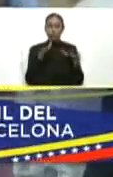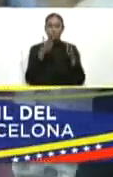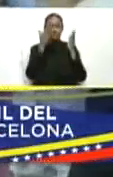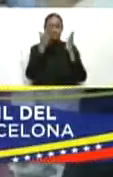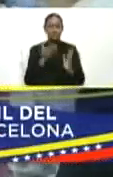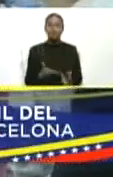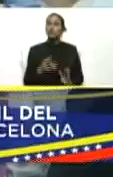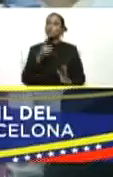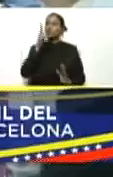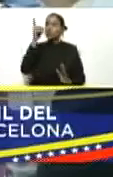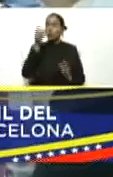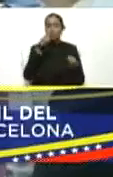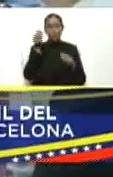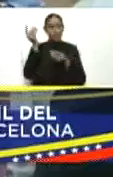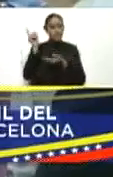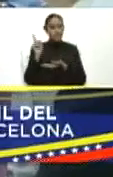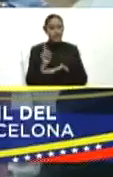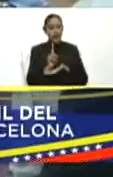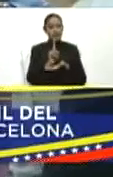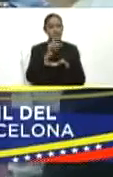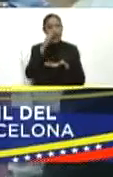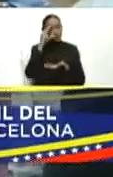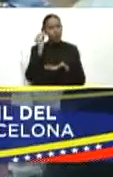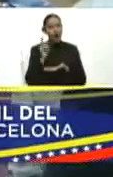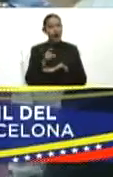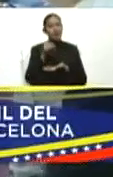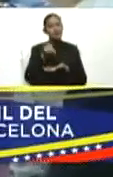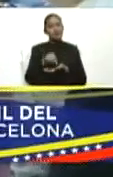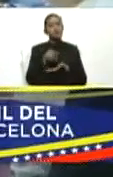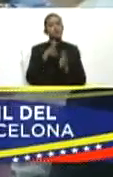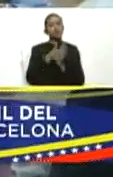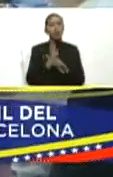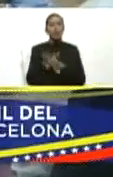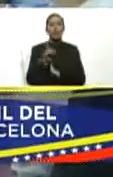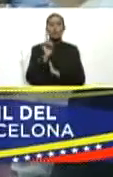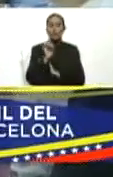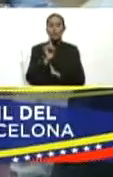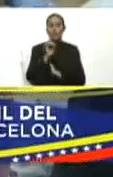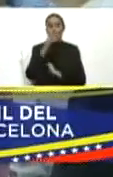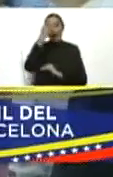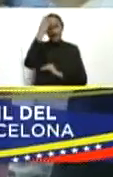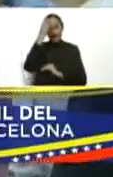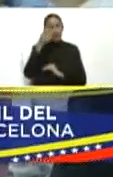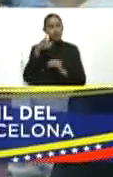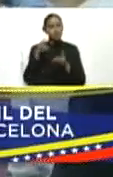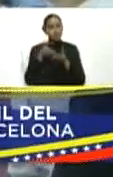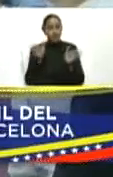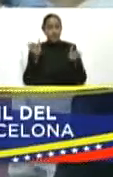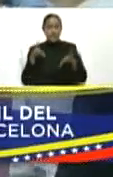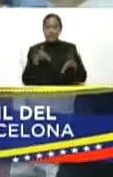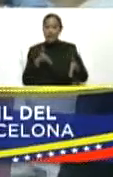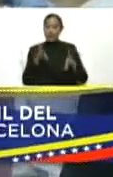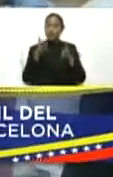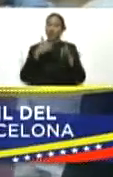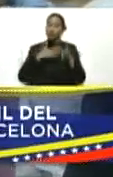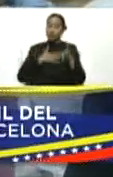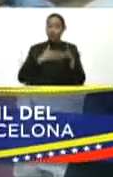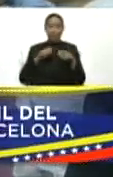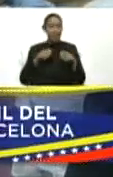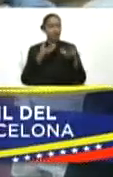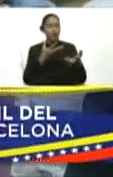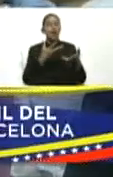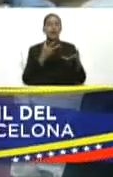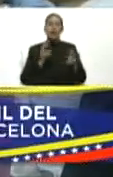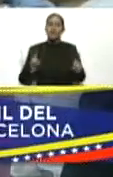lo enviaste a este lugar, Padre de la gloria, como profeta de tu reino, a abrir caminos sobre él. Yo declaro la victoria.